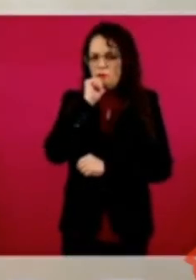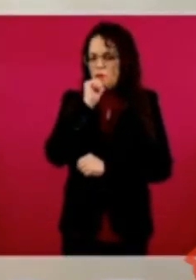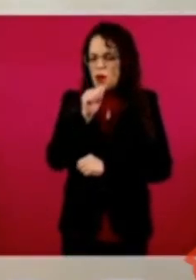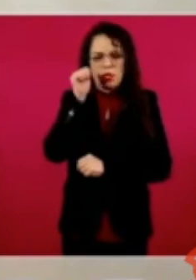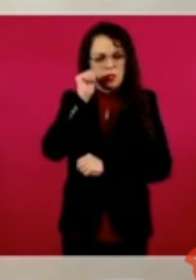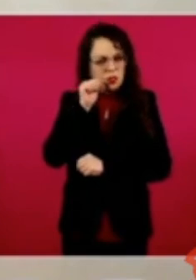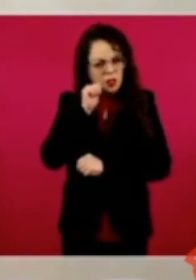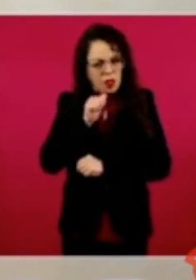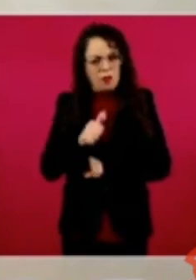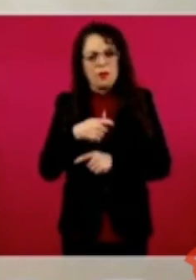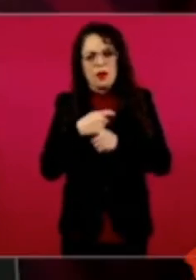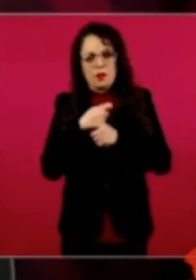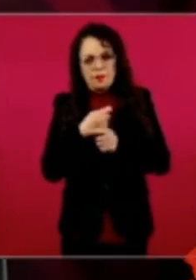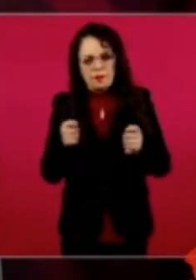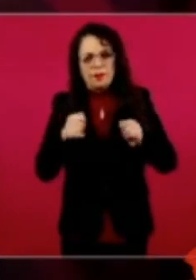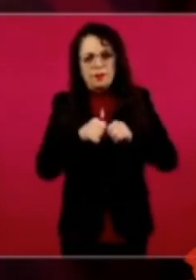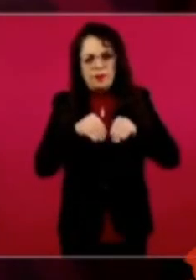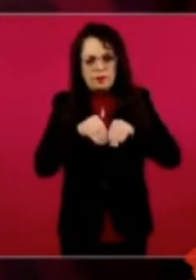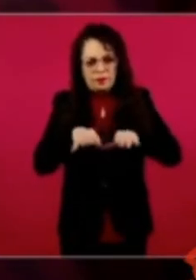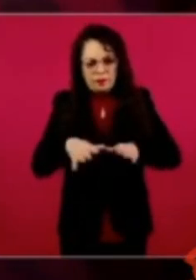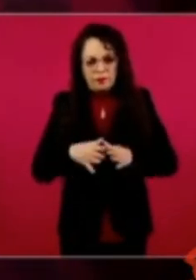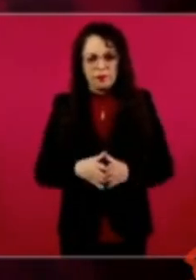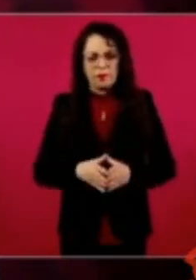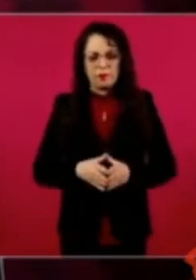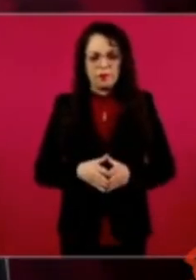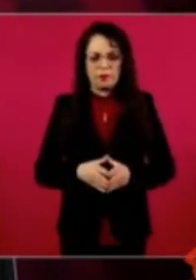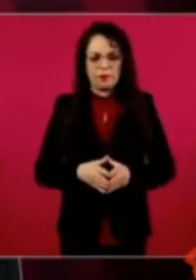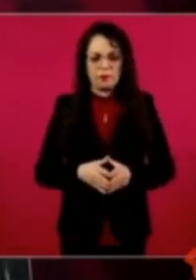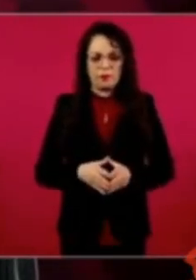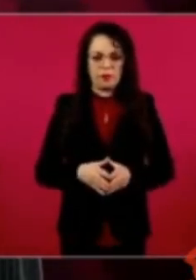se dejaron de hacer elecciones.